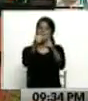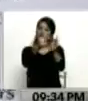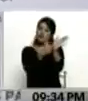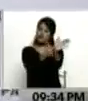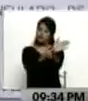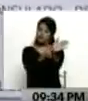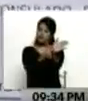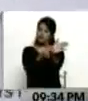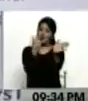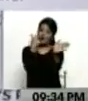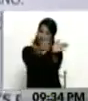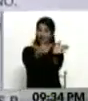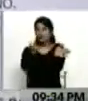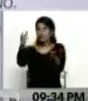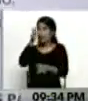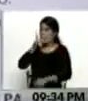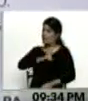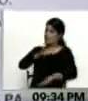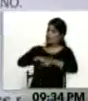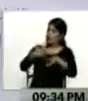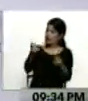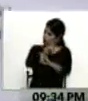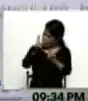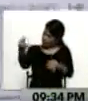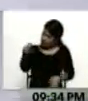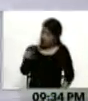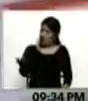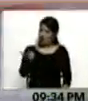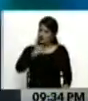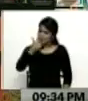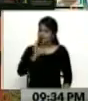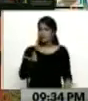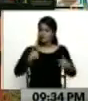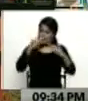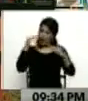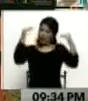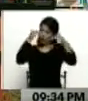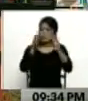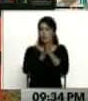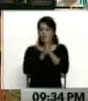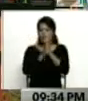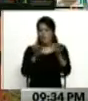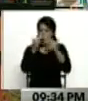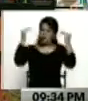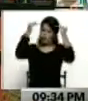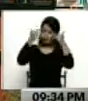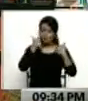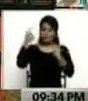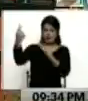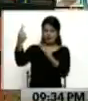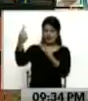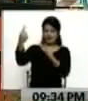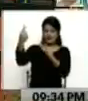aquí está aquí está Vale señor mayor